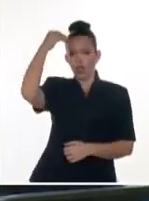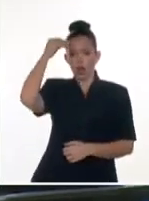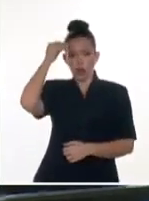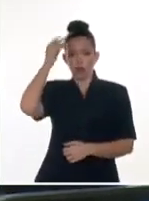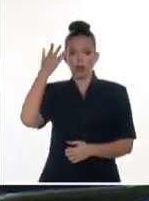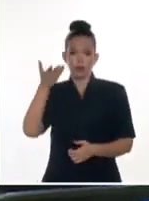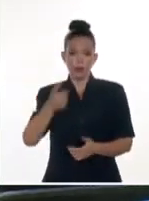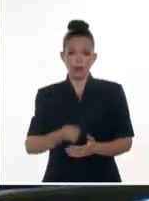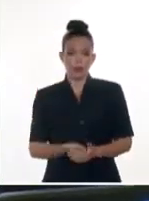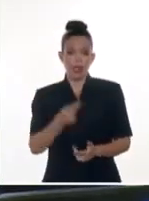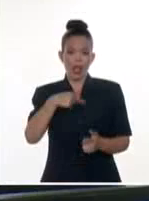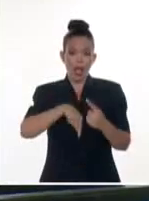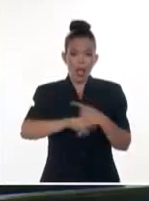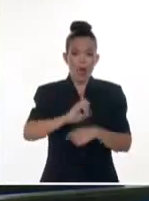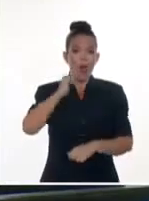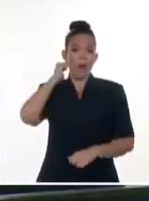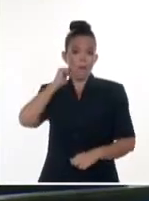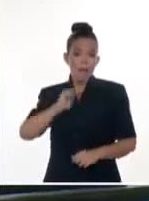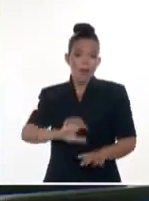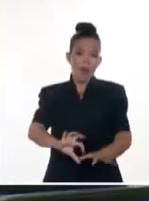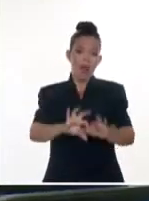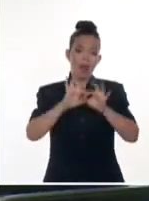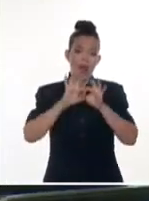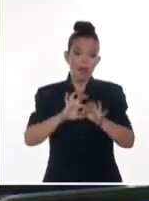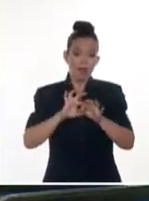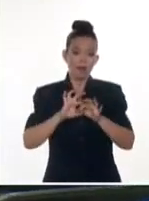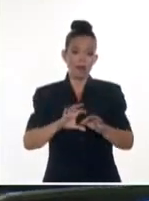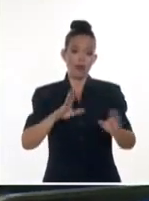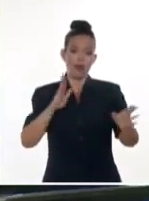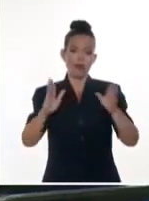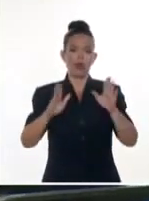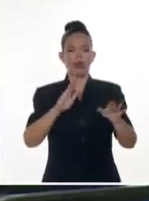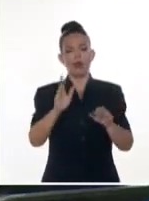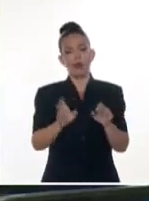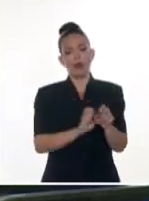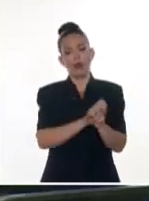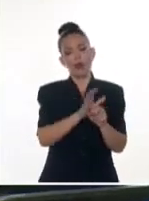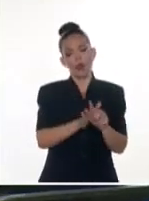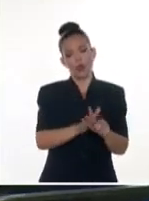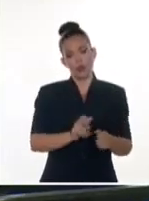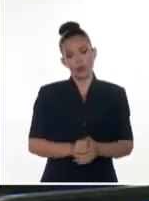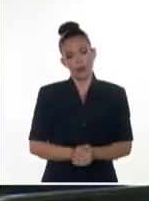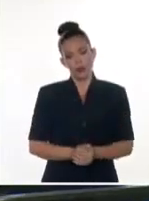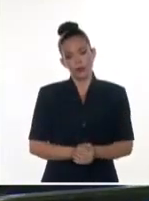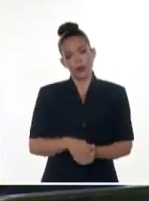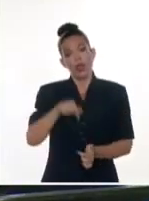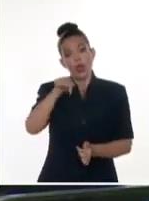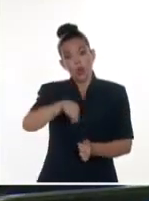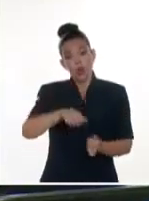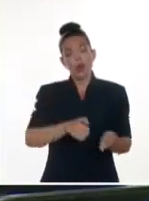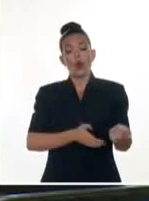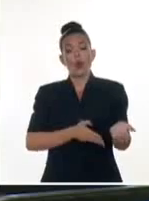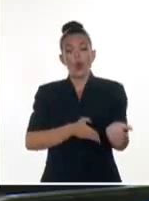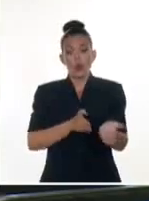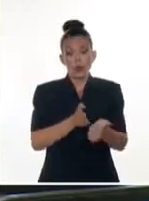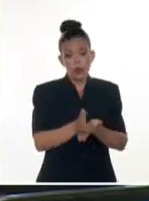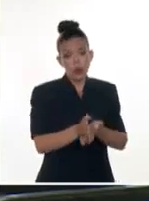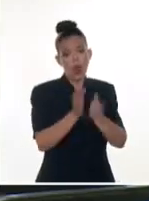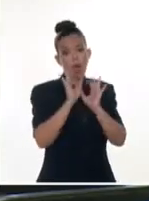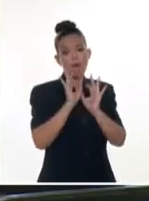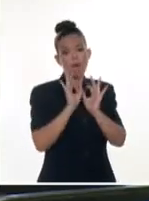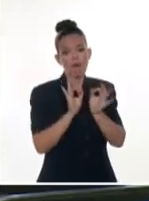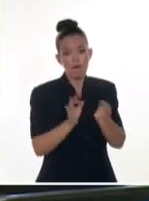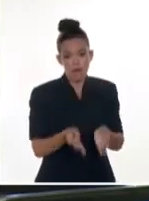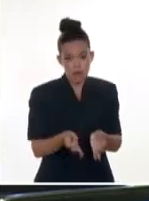fueron reforzadas en medio de la pandemia y que hoy se mantienen en su inmensa